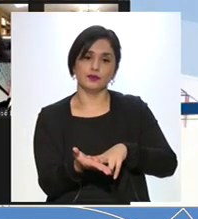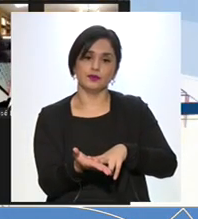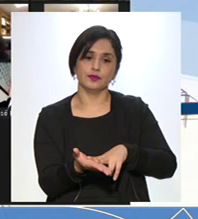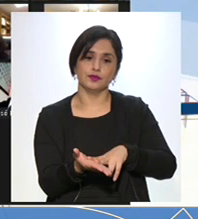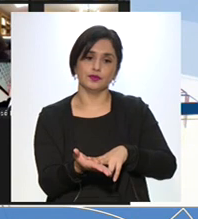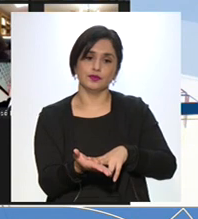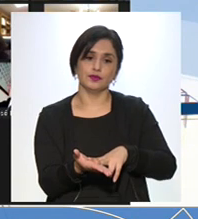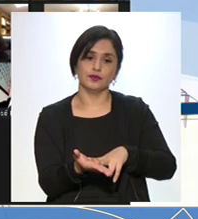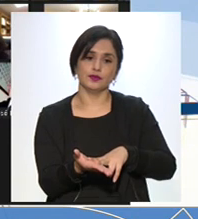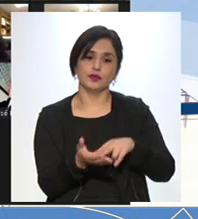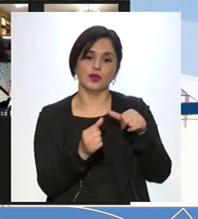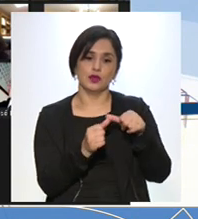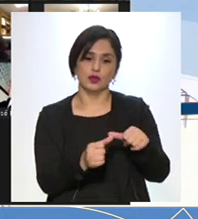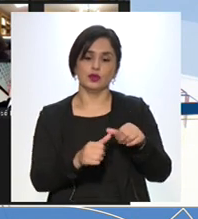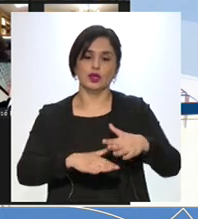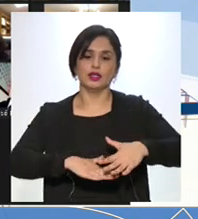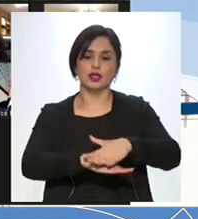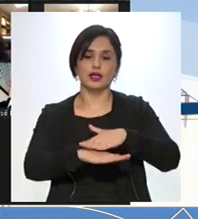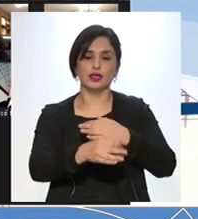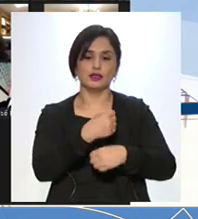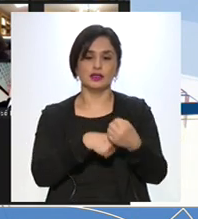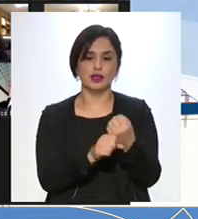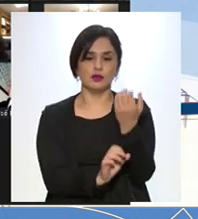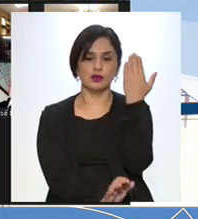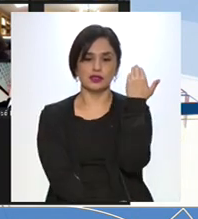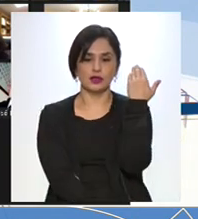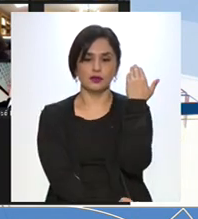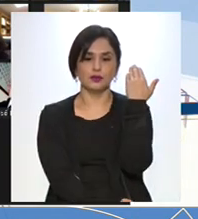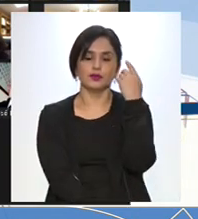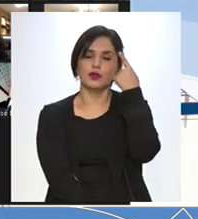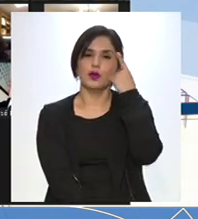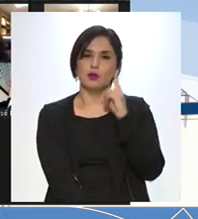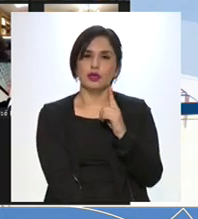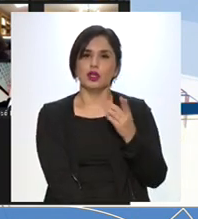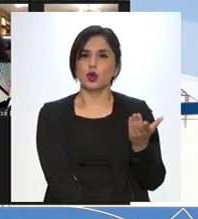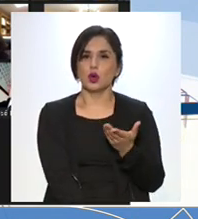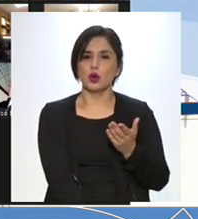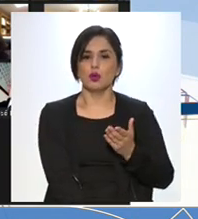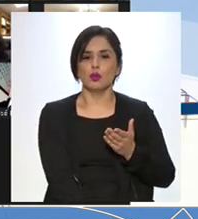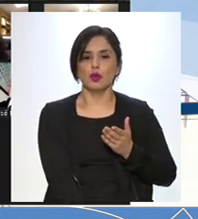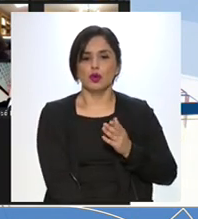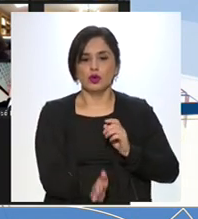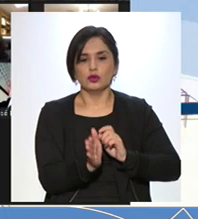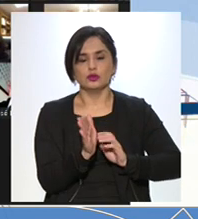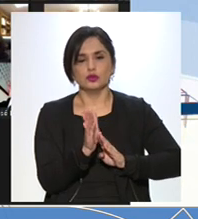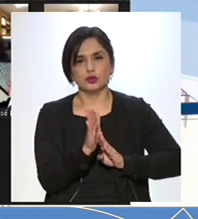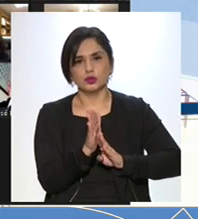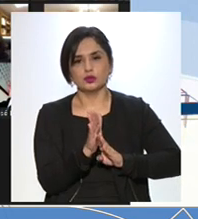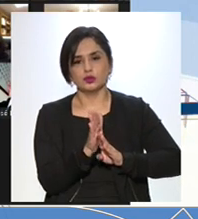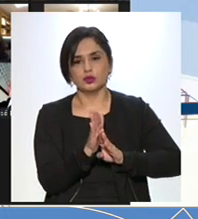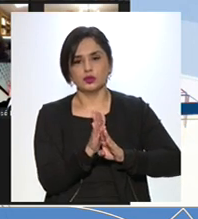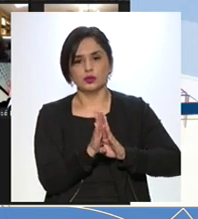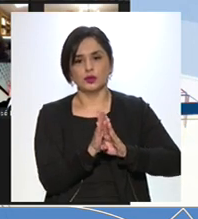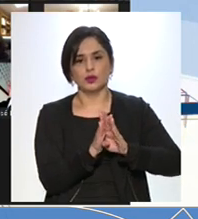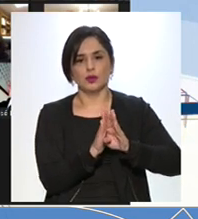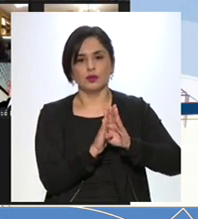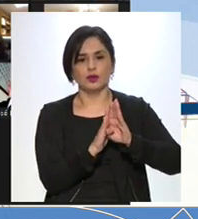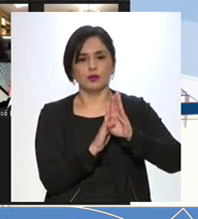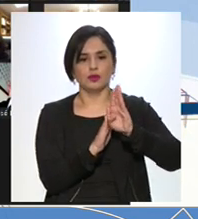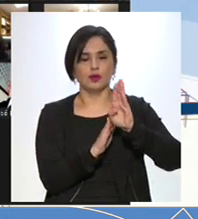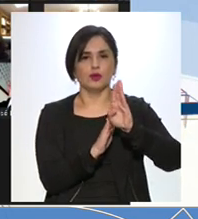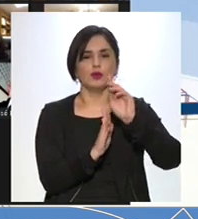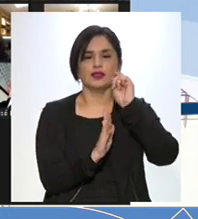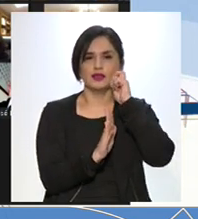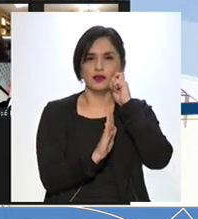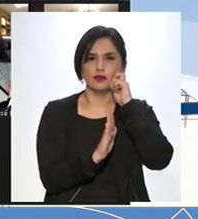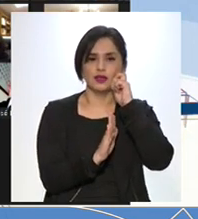en el curso de la crisis el año pasado, pero cómo el ritmo de crecimiento que tenemos ahora va a conducir a